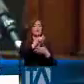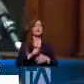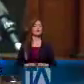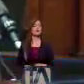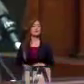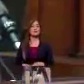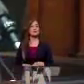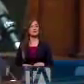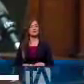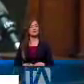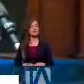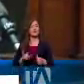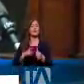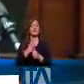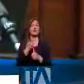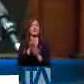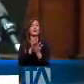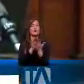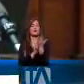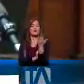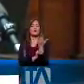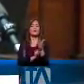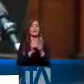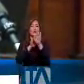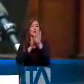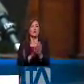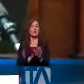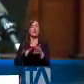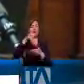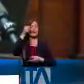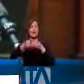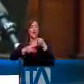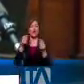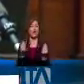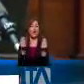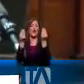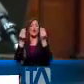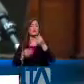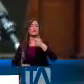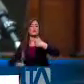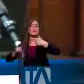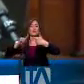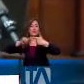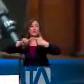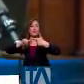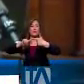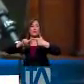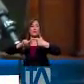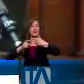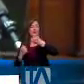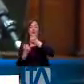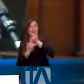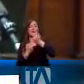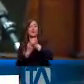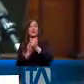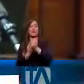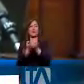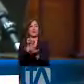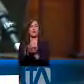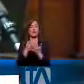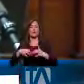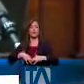El primero, en favor del emprendimiento juvenil. El segundo, que impulsa la